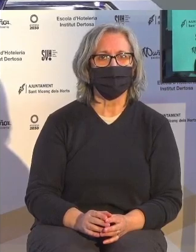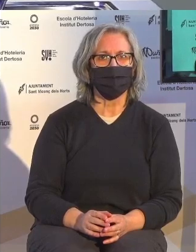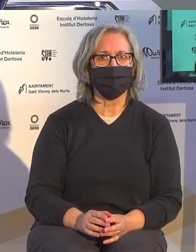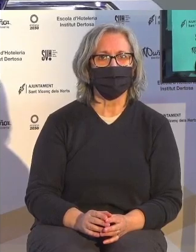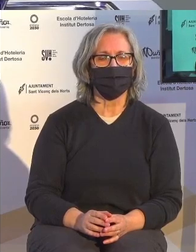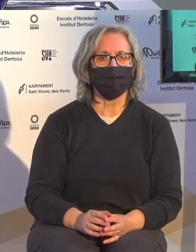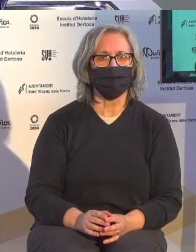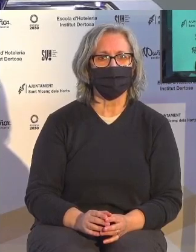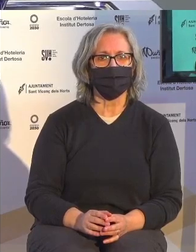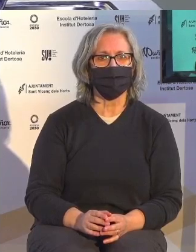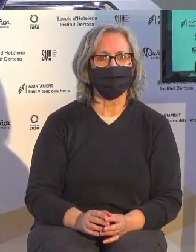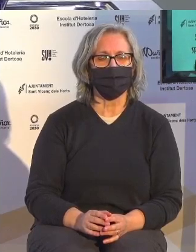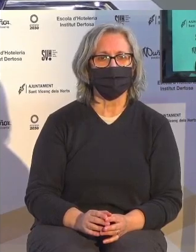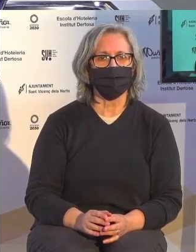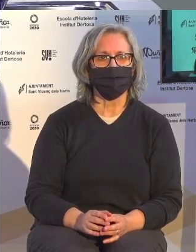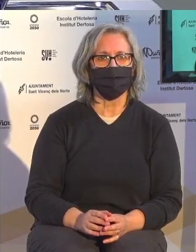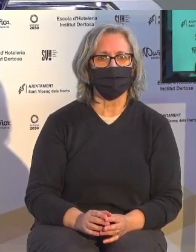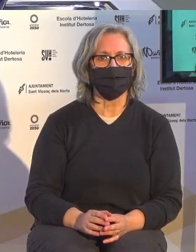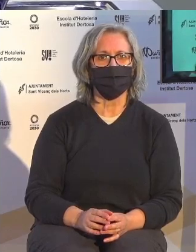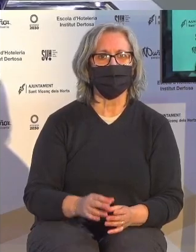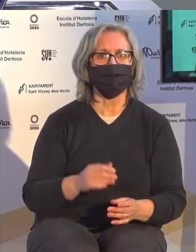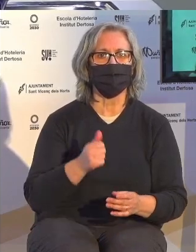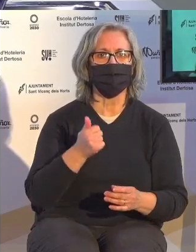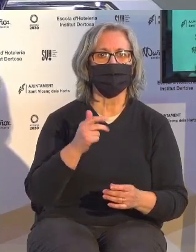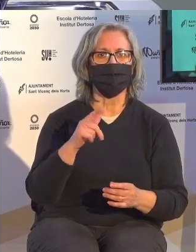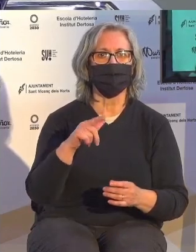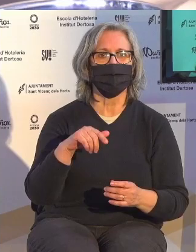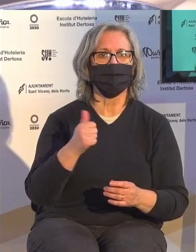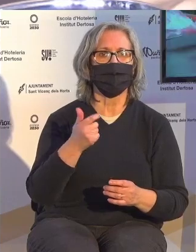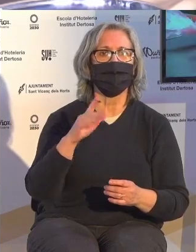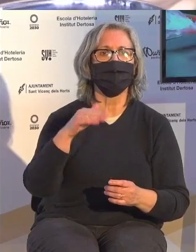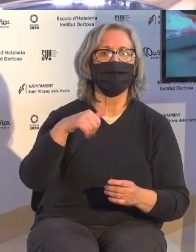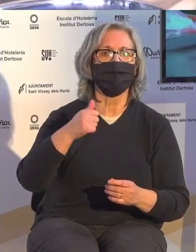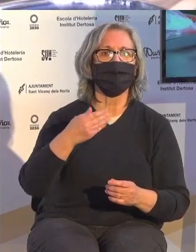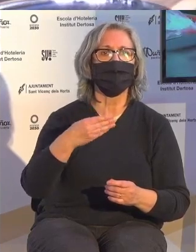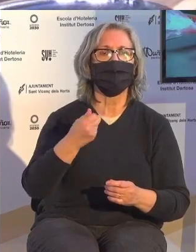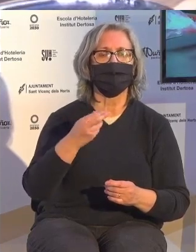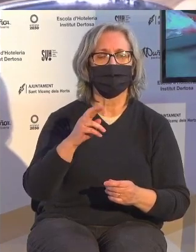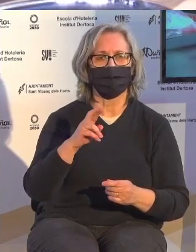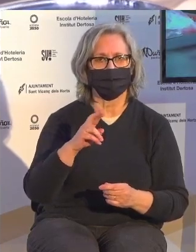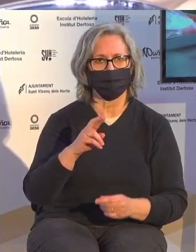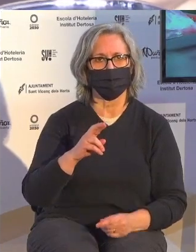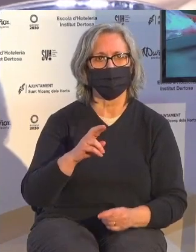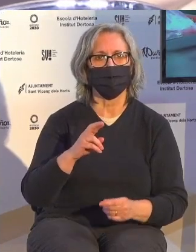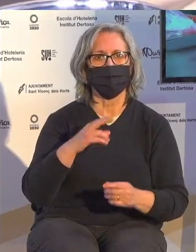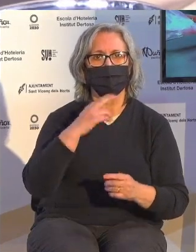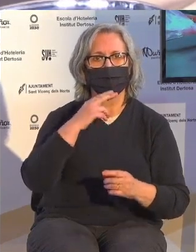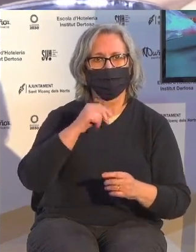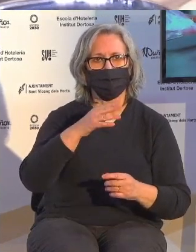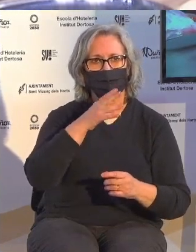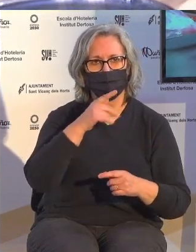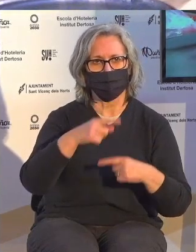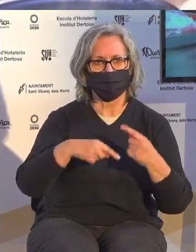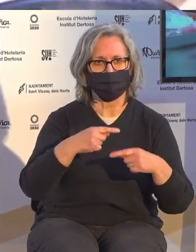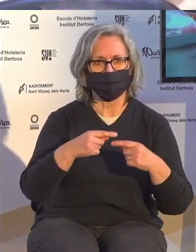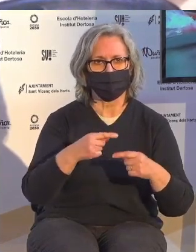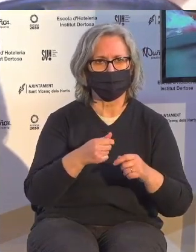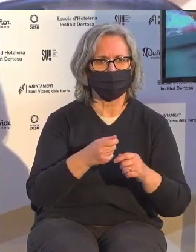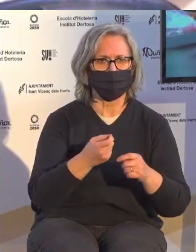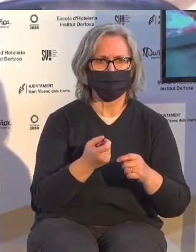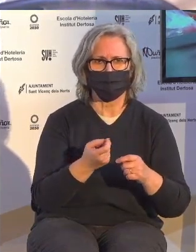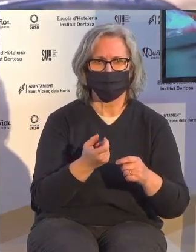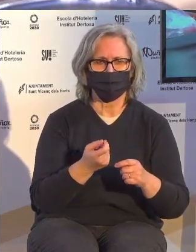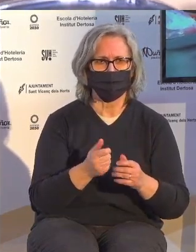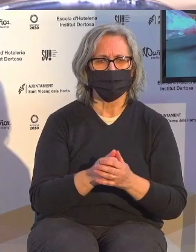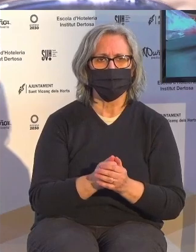el amibal esta base que listo todavía no y